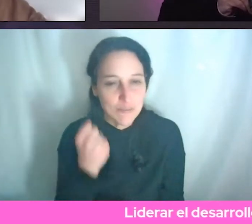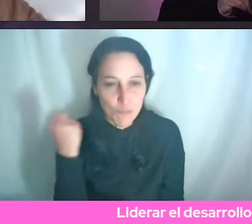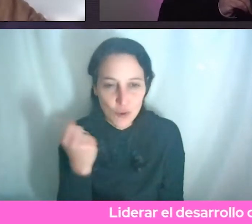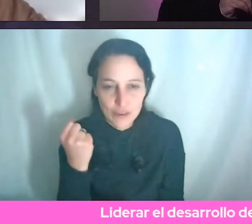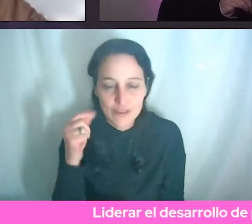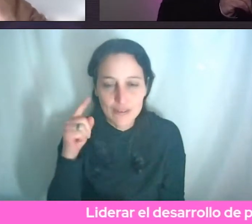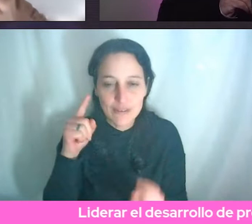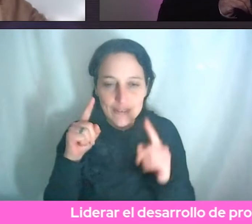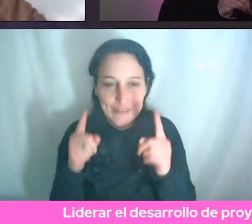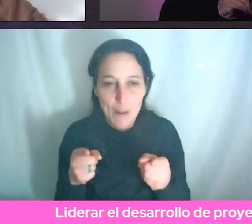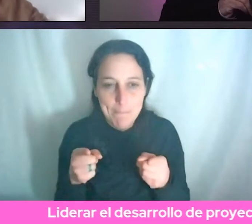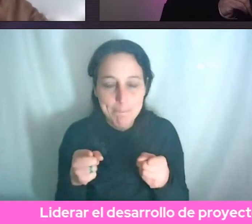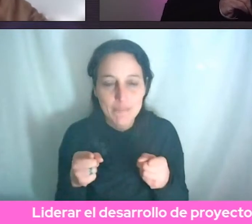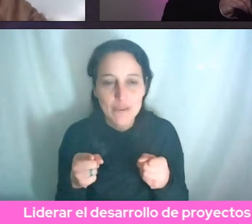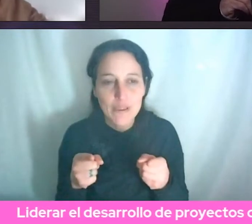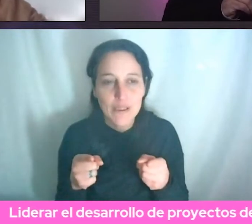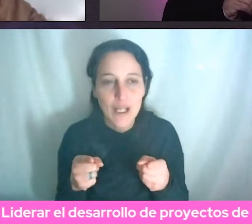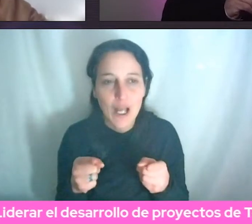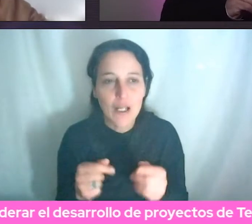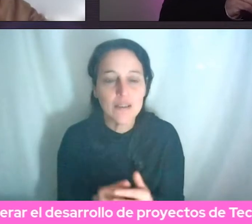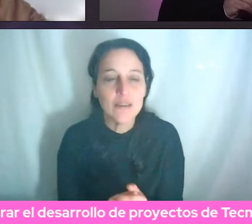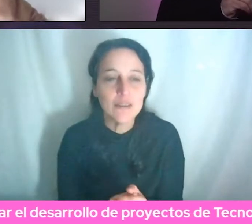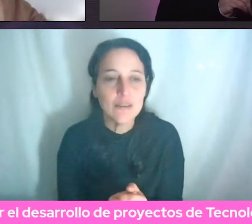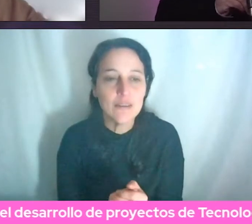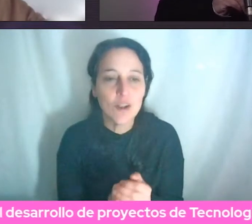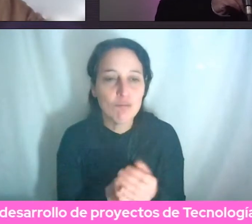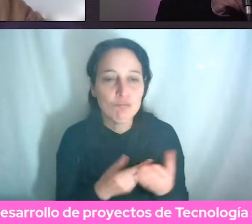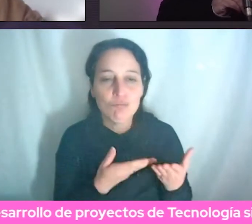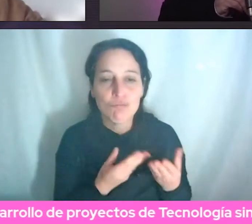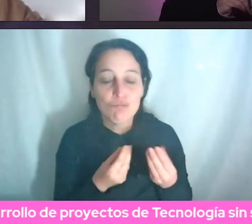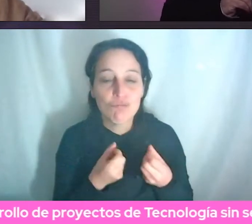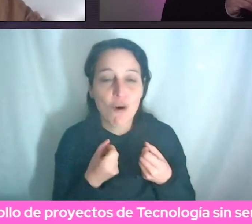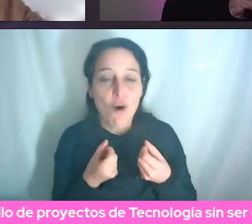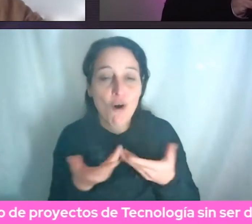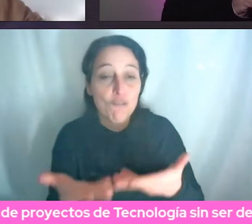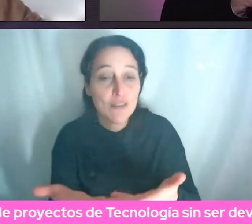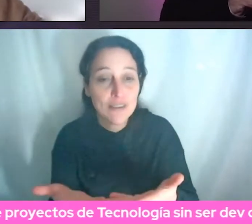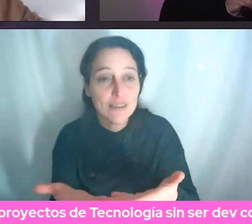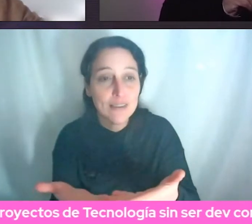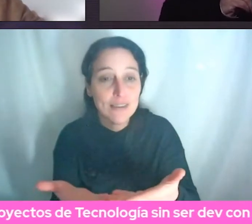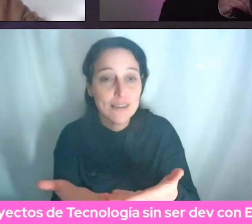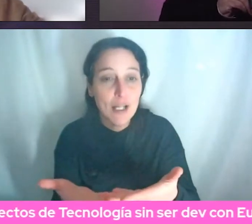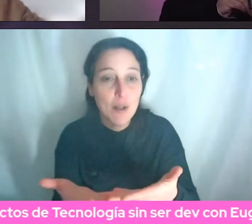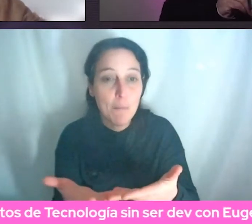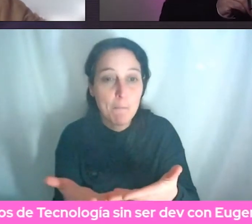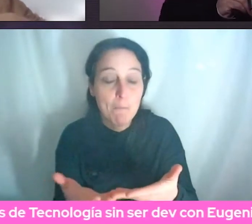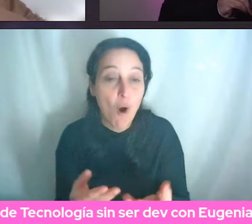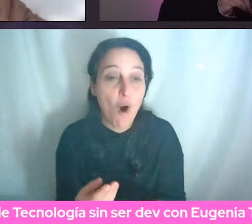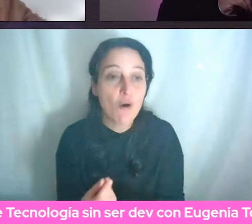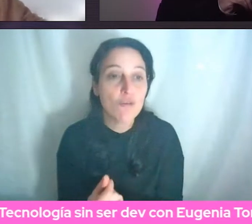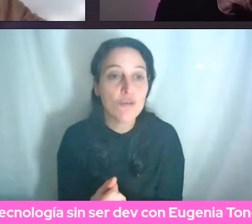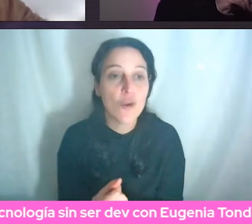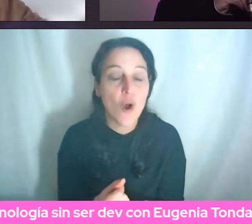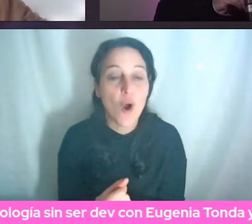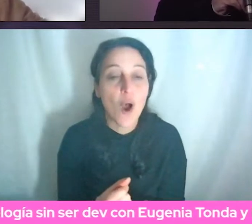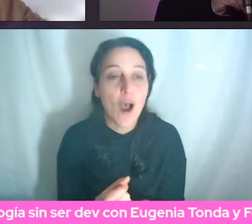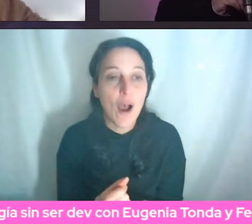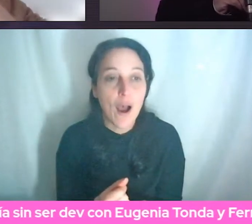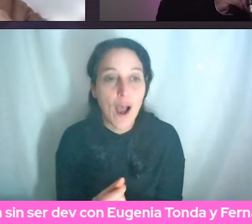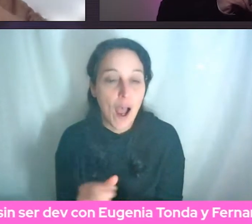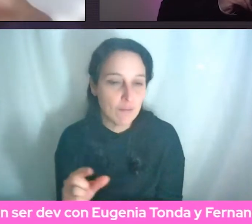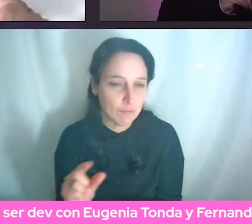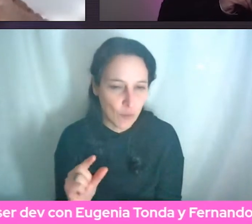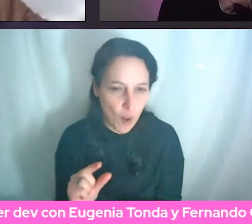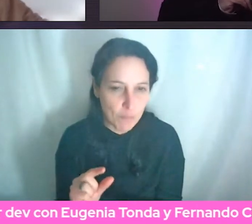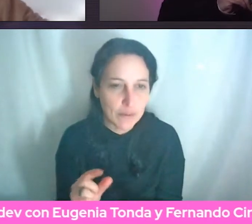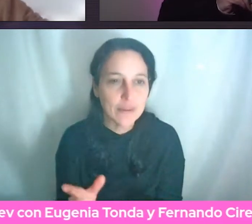obviamente investiguen del Fondo Cívico, que ofrece un capital semilla de $11,000 y hasta $11,000, y apoyo técnico de